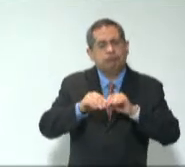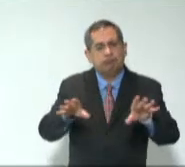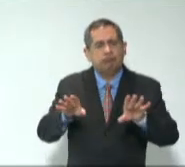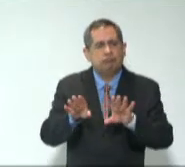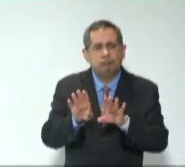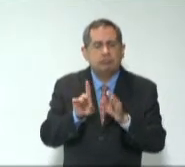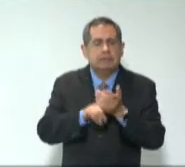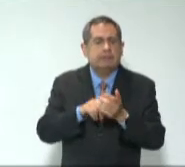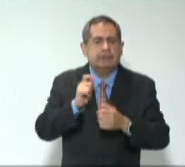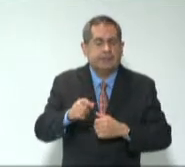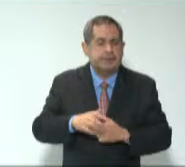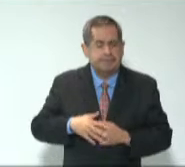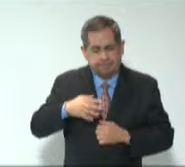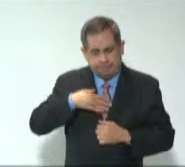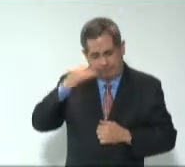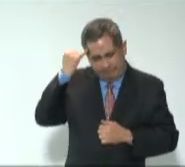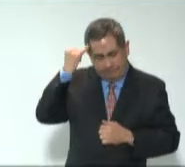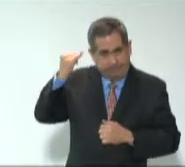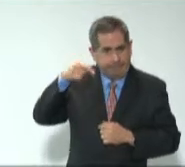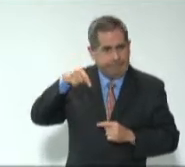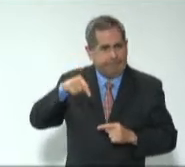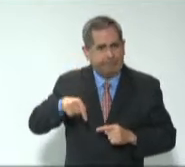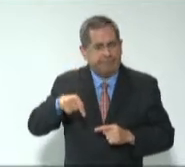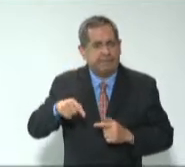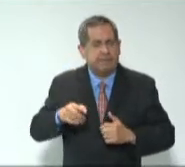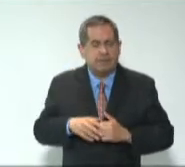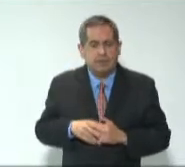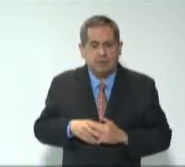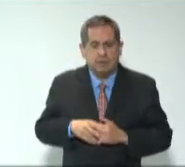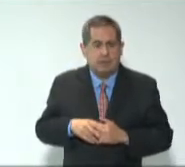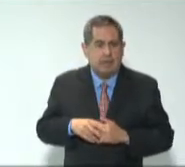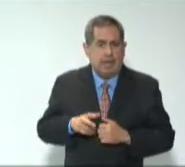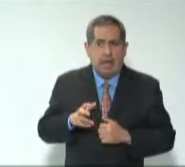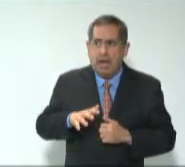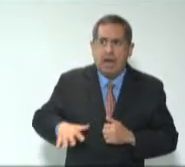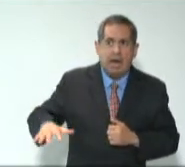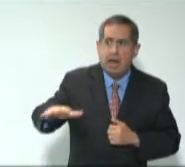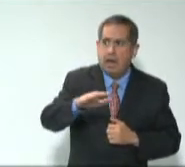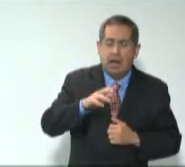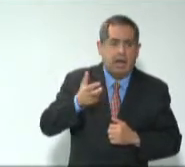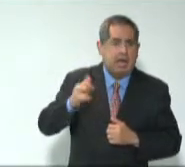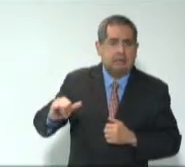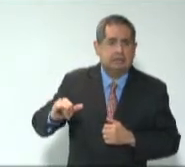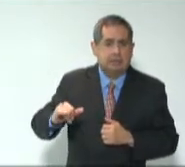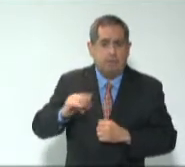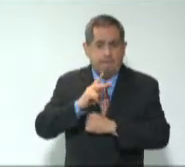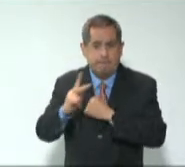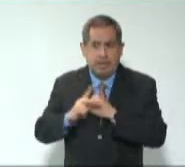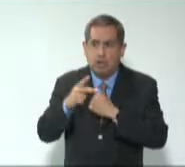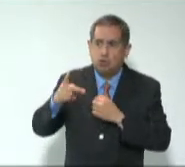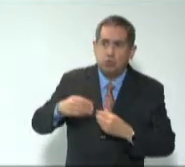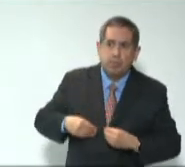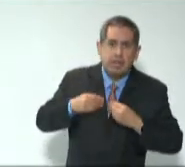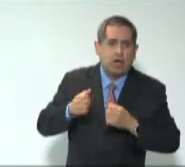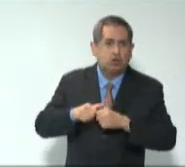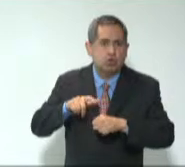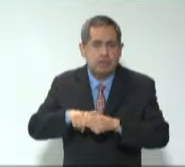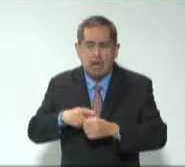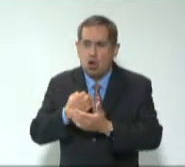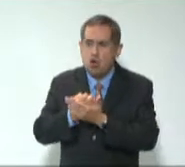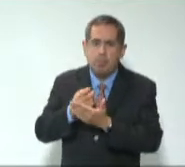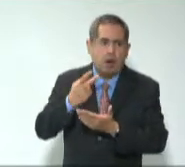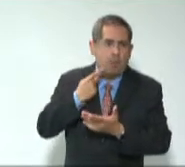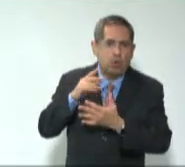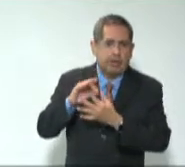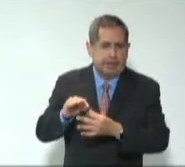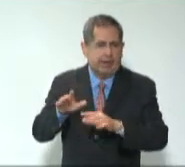que parte del ejercicio de la vida social y dem pra de un país de la vida